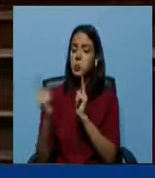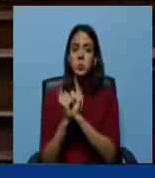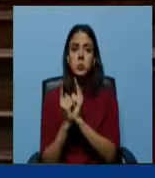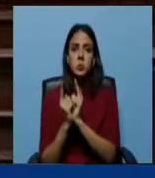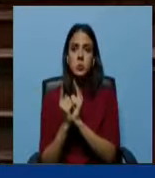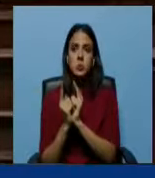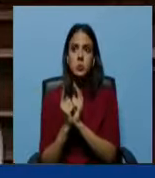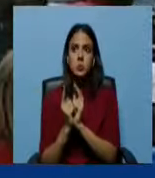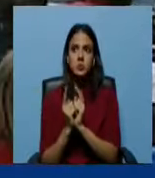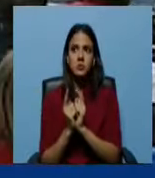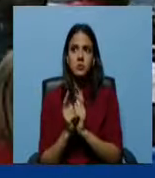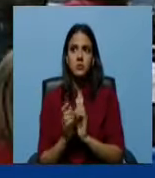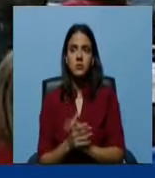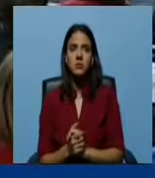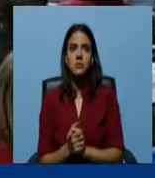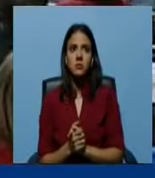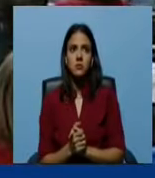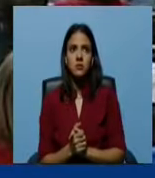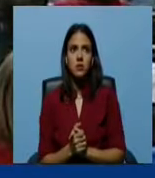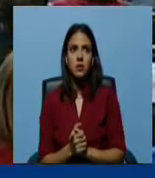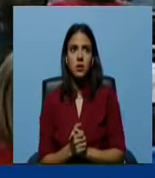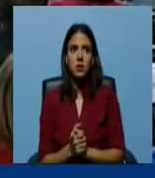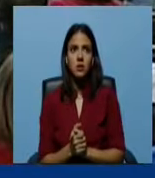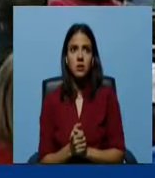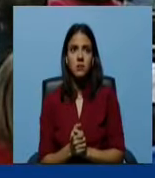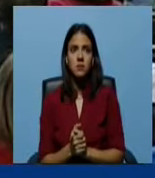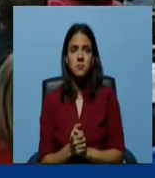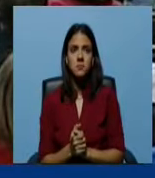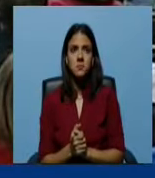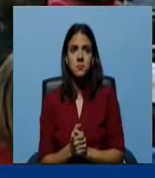La fracción parlamentaria.